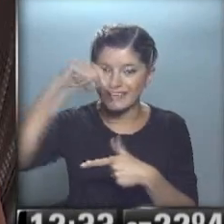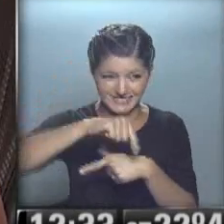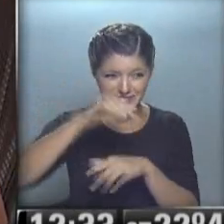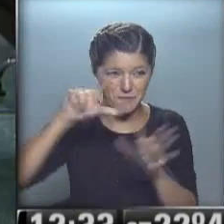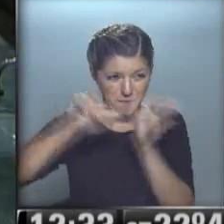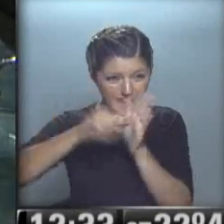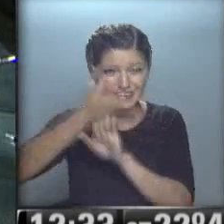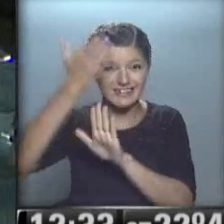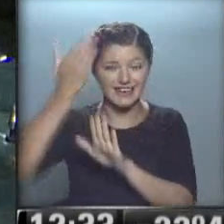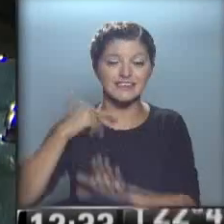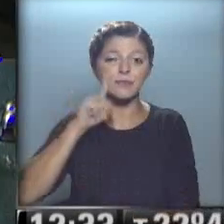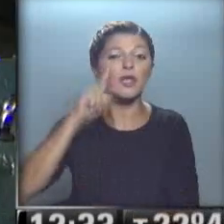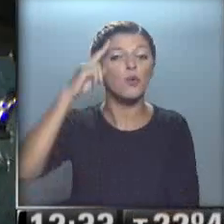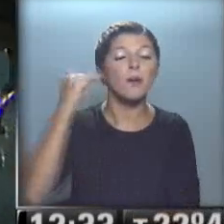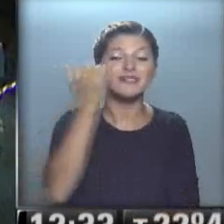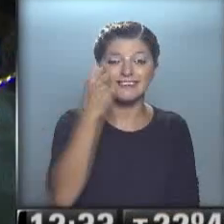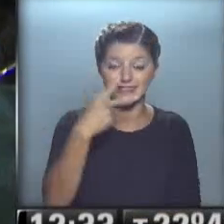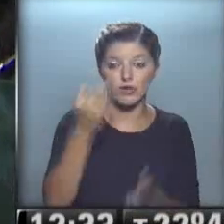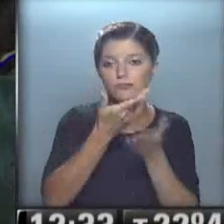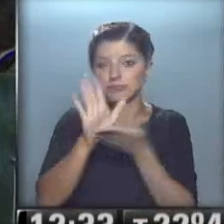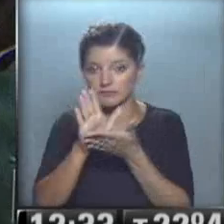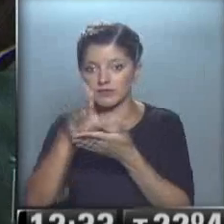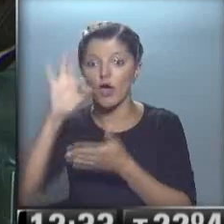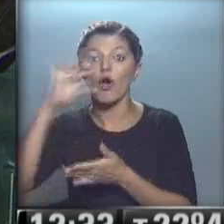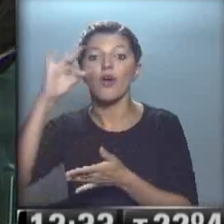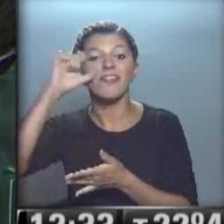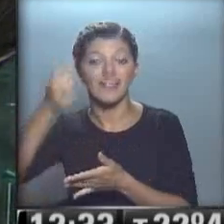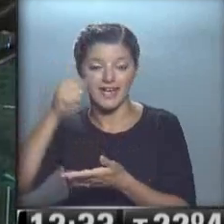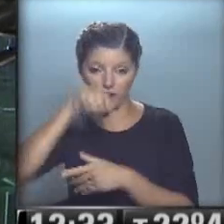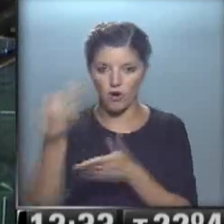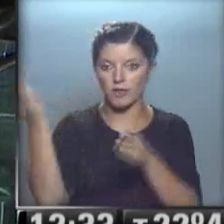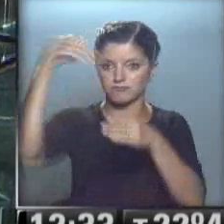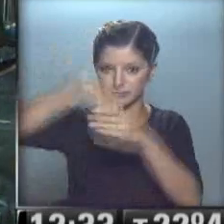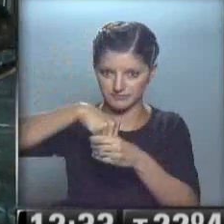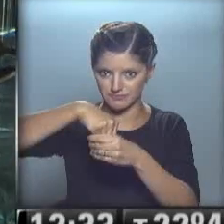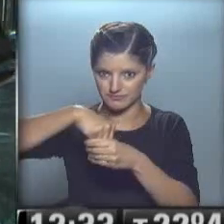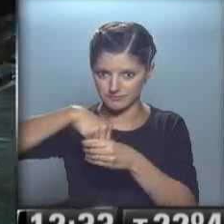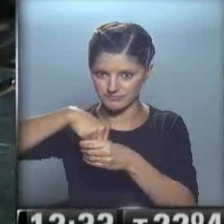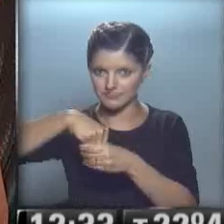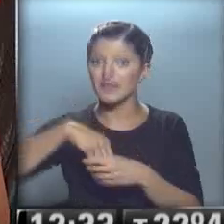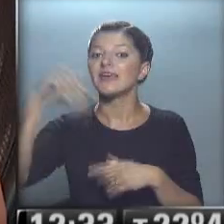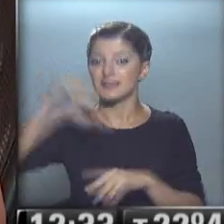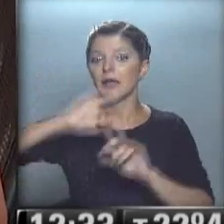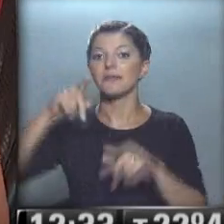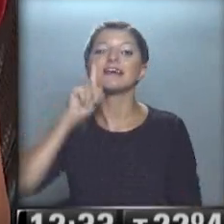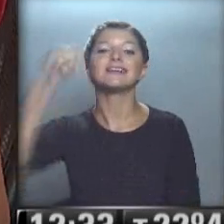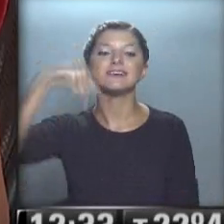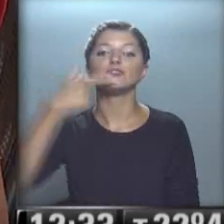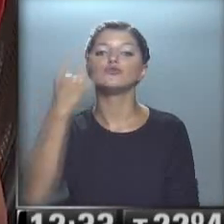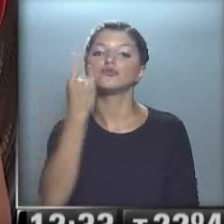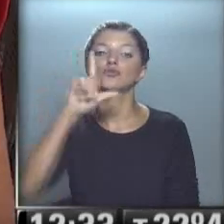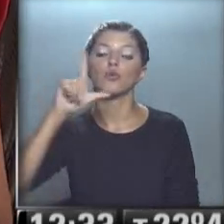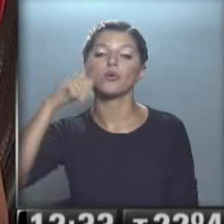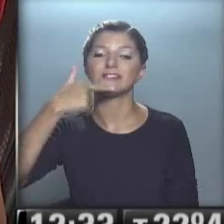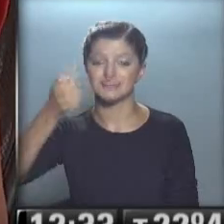la oa de 1962 Y que ahora se convirtió en el centro no y con la presencia de insulsa con la presencia de insulsa o sea el secretario